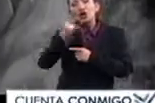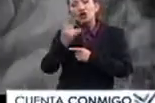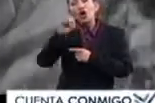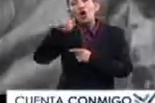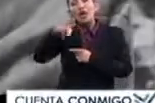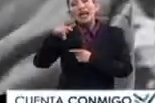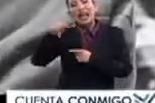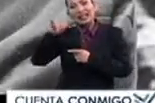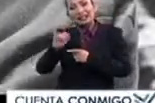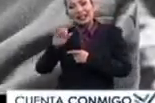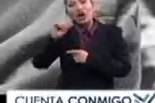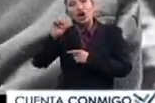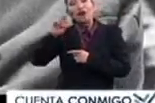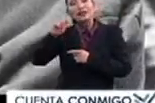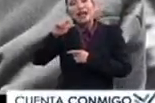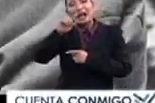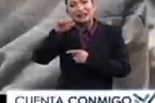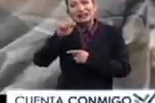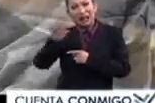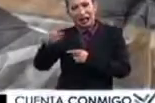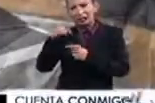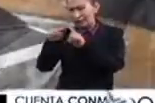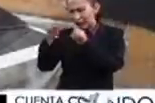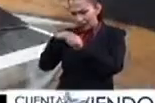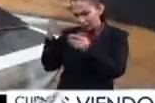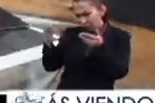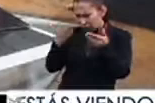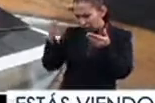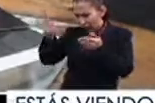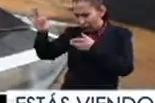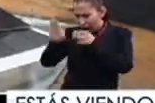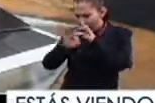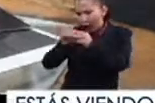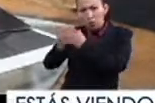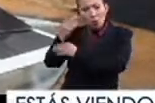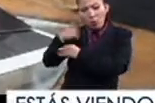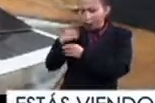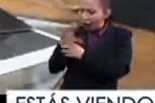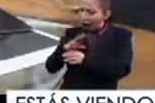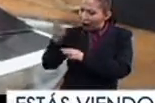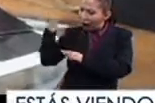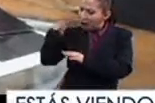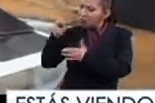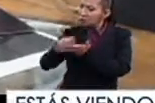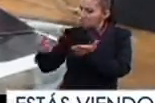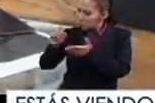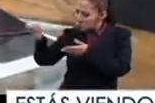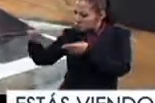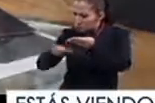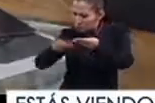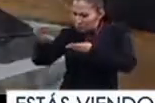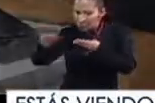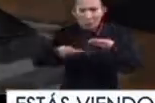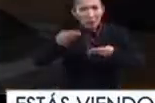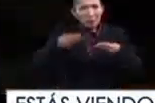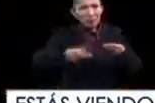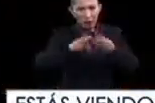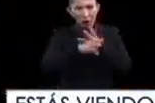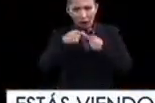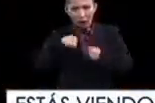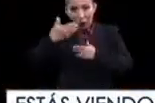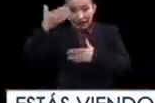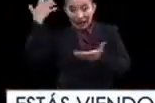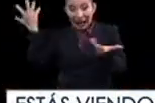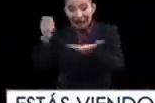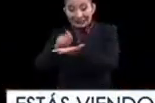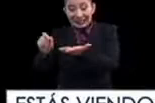Onetti, sobre Cortázar, etcétera, que estoy recopilando, y muchas también. Tenía yo pues una serie de cosas que hice